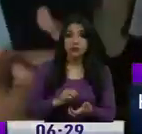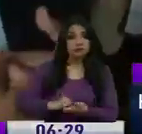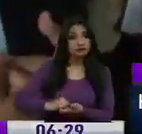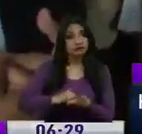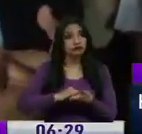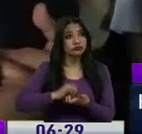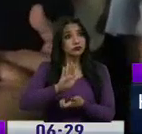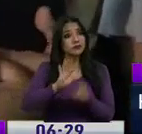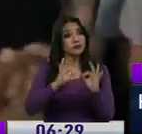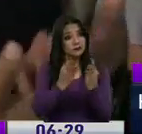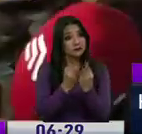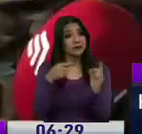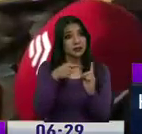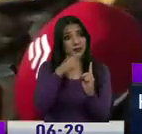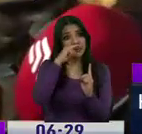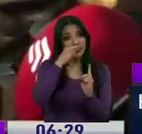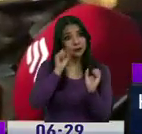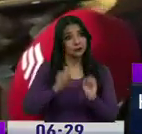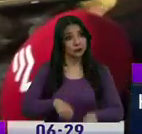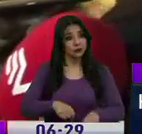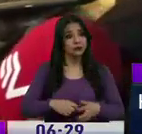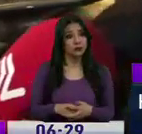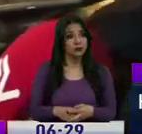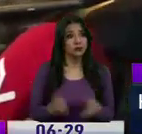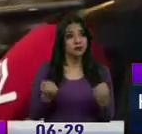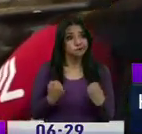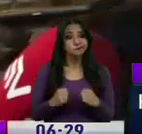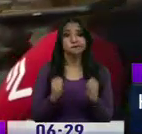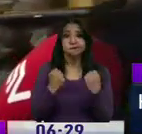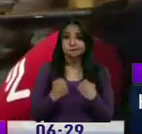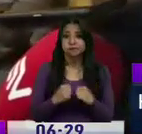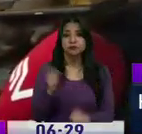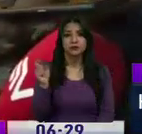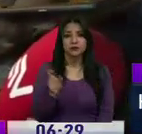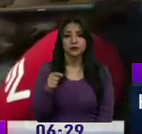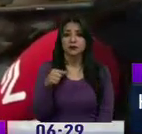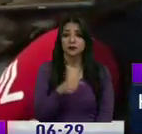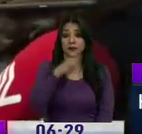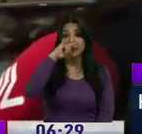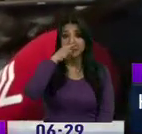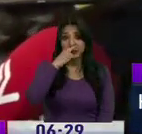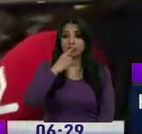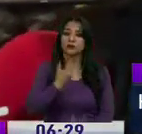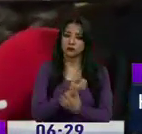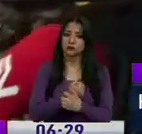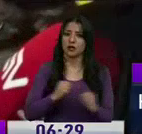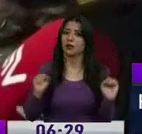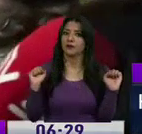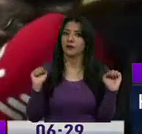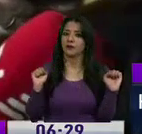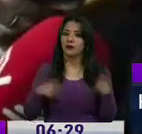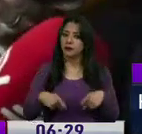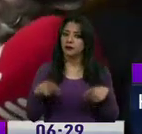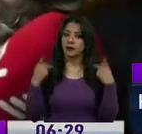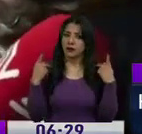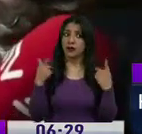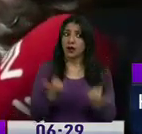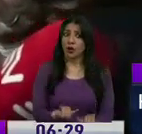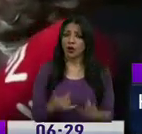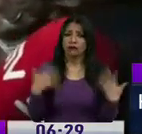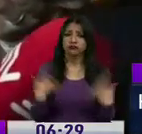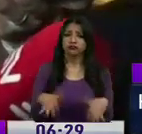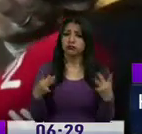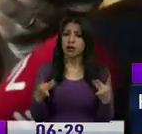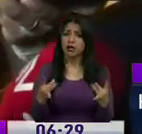la familia del niño y hacer todos los esfuerzos que se pueda para que este vídeo luego de esta situación tan grave presentada de una